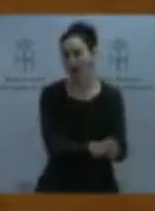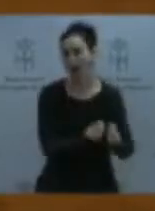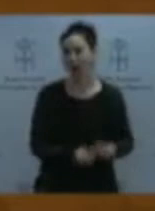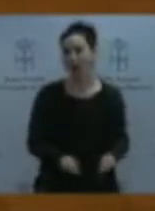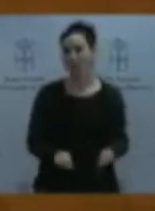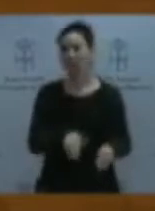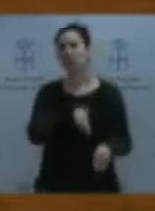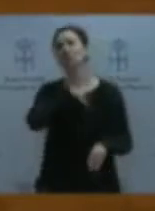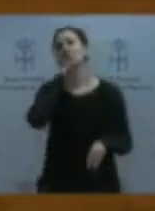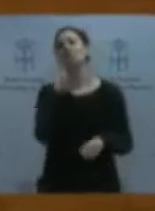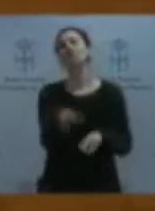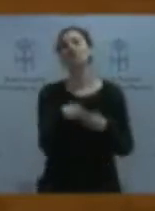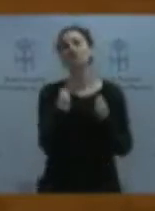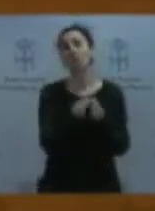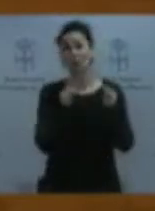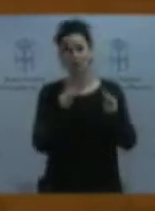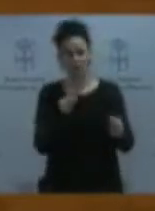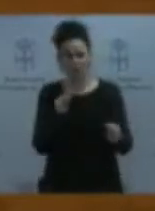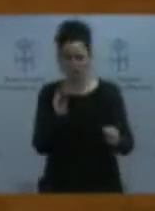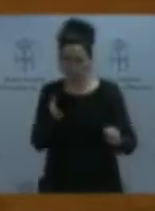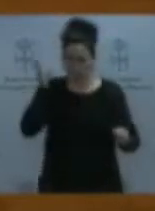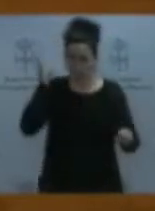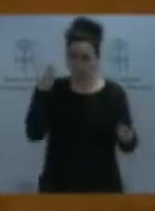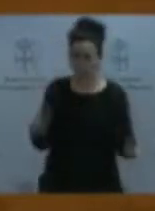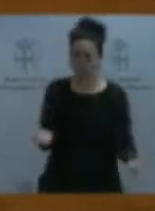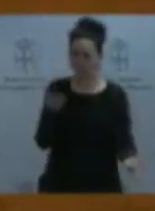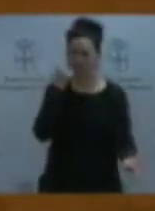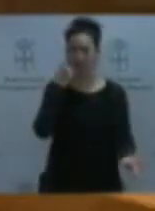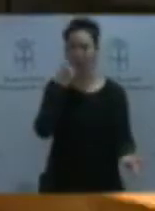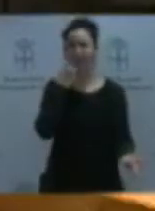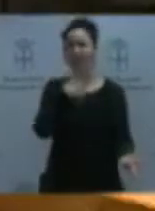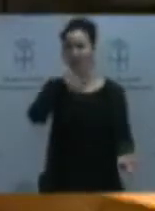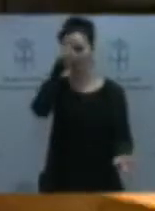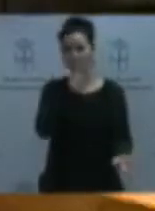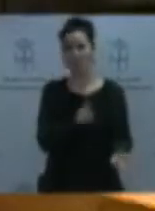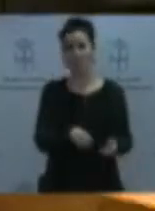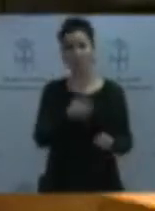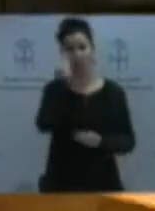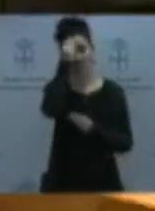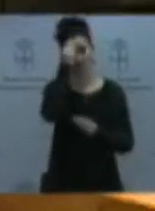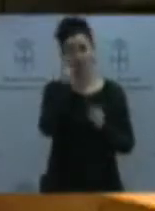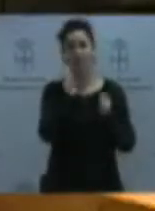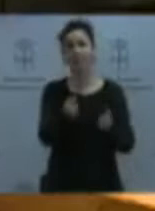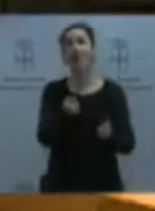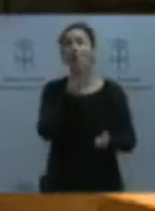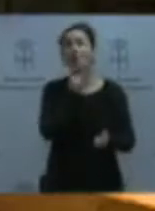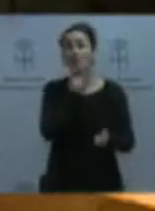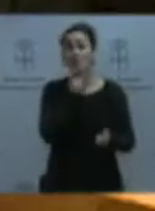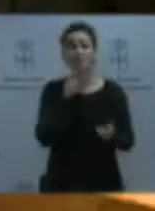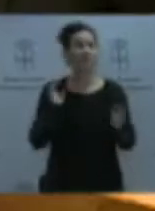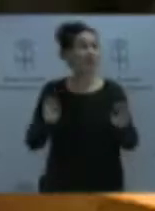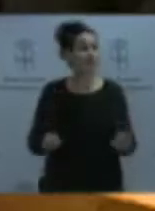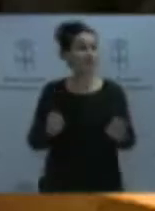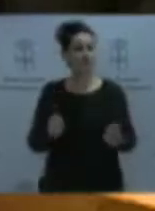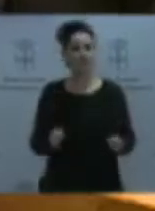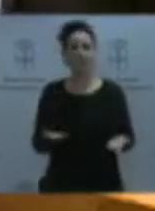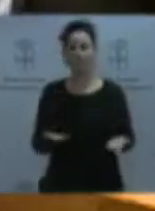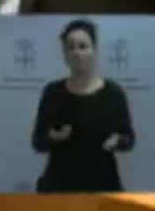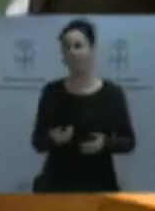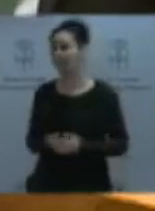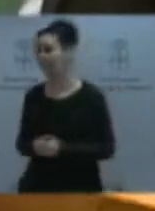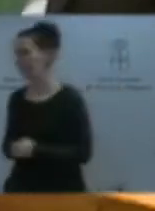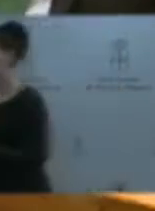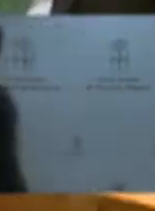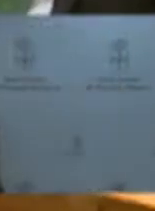un poco extraño, o sea, no sé exactamente ustedes cómo piensan proveer. Creo que no sobra, no huelga decir mediante procedimientos de